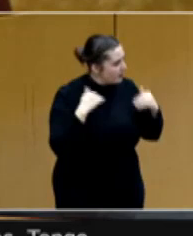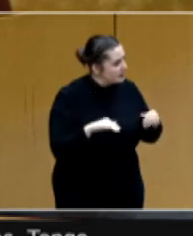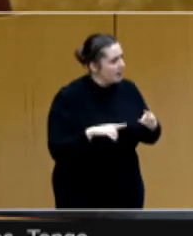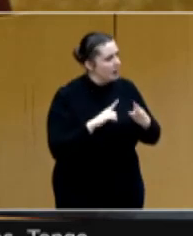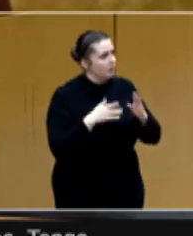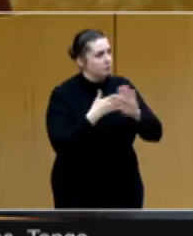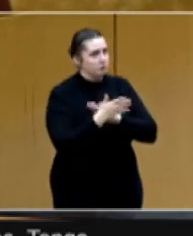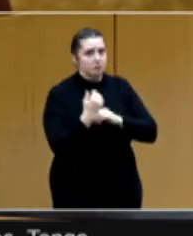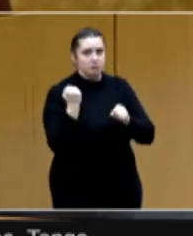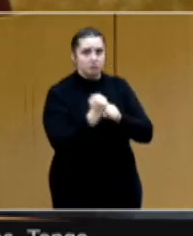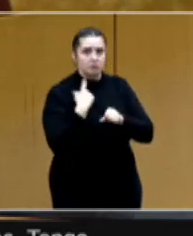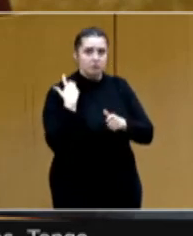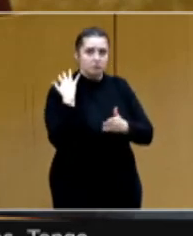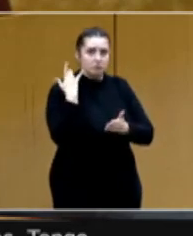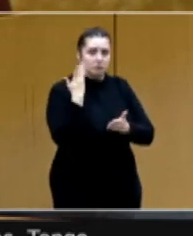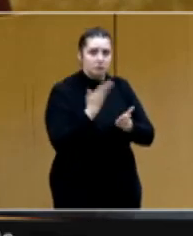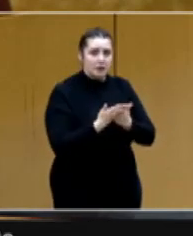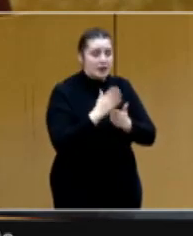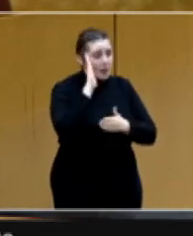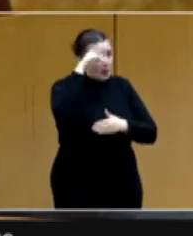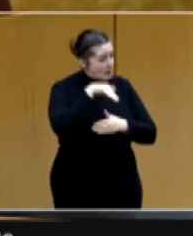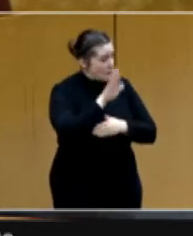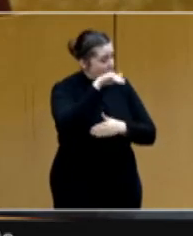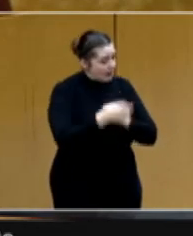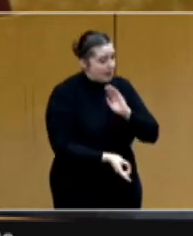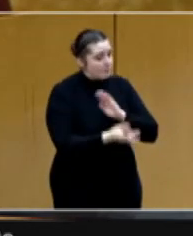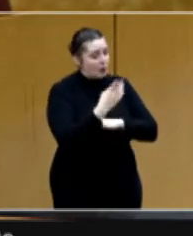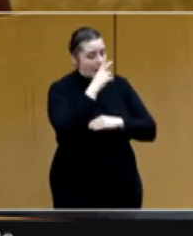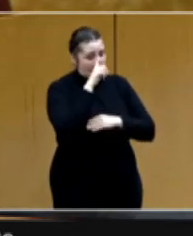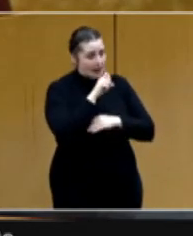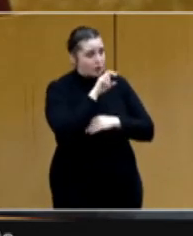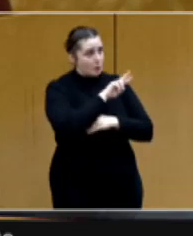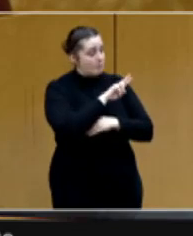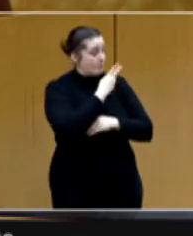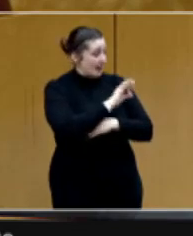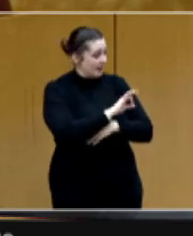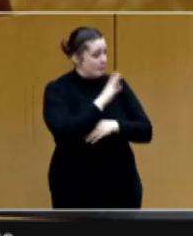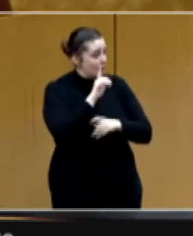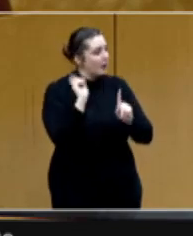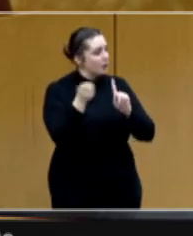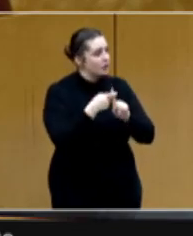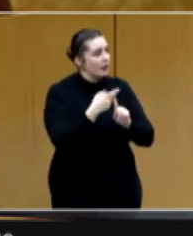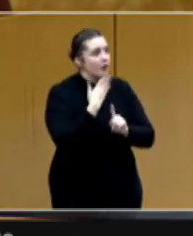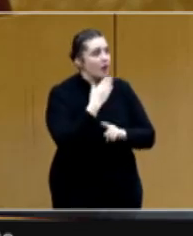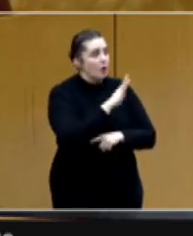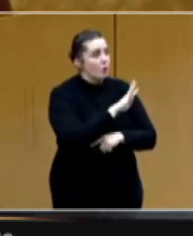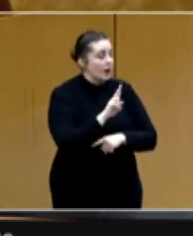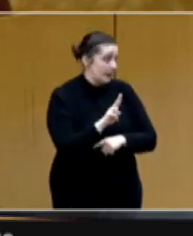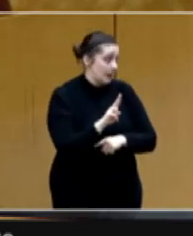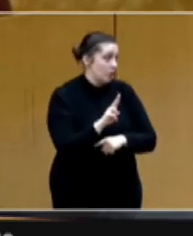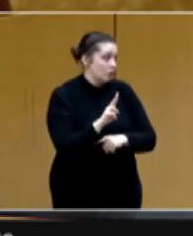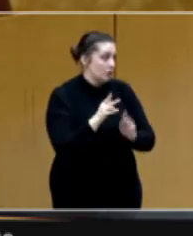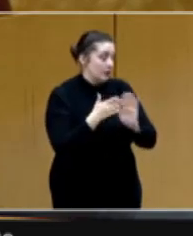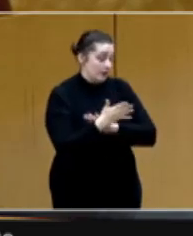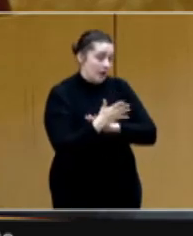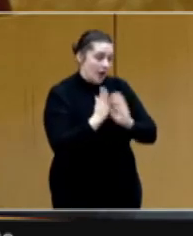recorrido la bipolaridad nació a los 20 años y melandia diagnosticado a los 42 O sea que ha